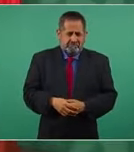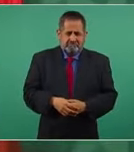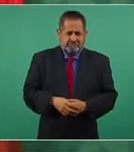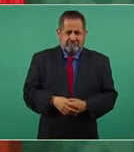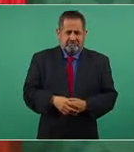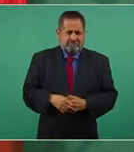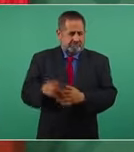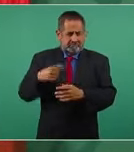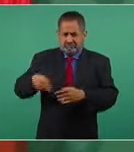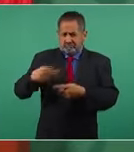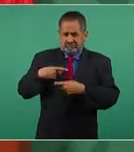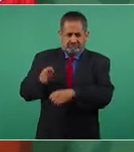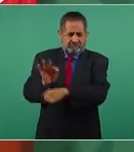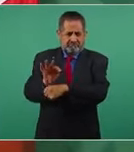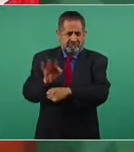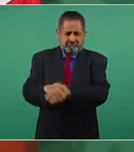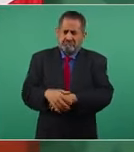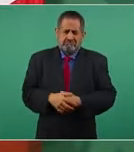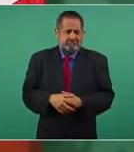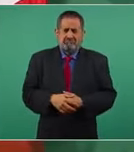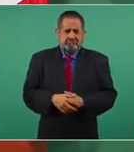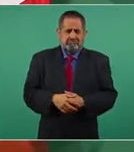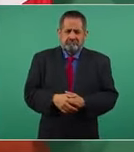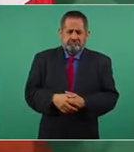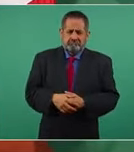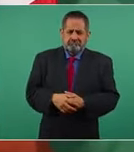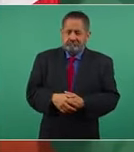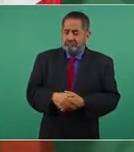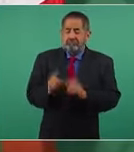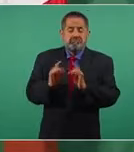se le protege, no,